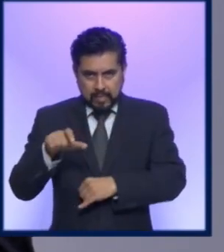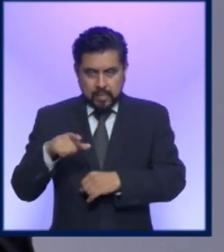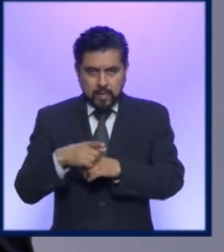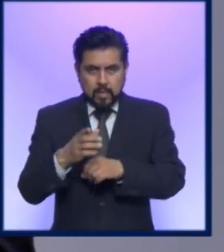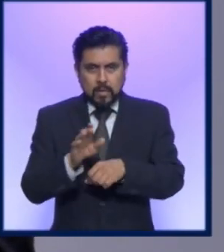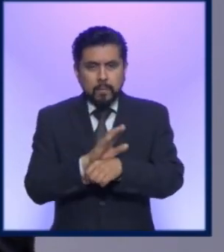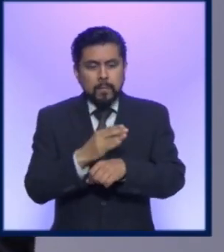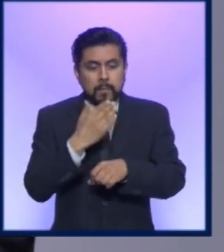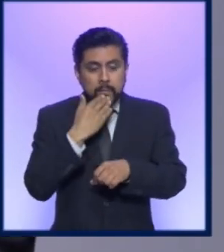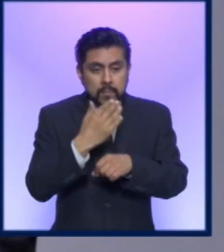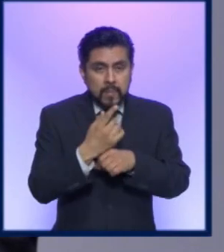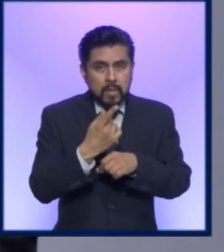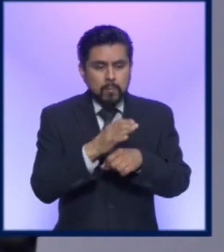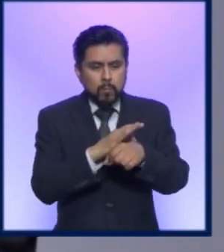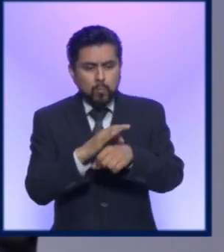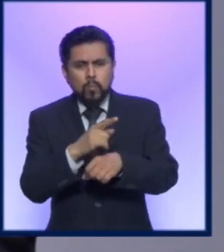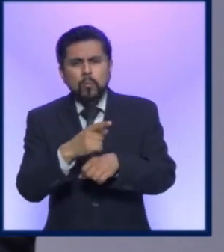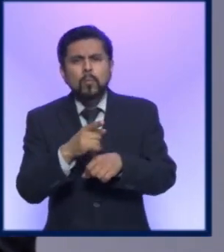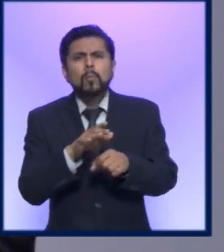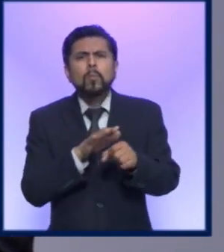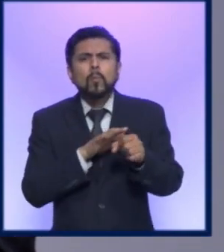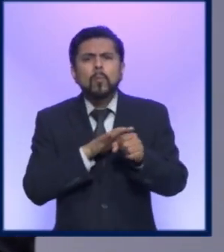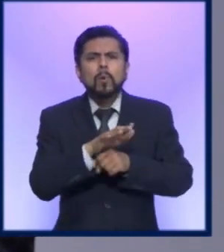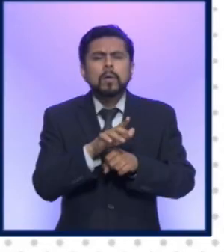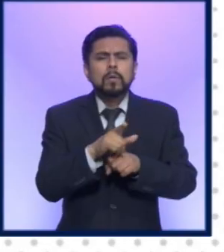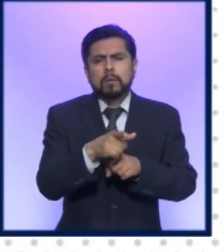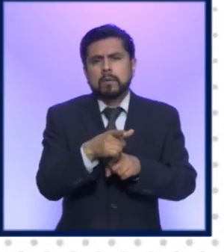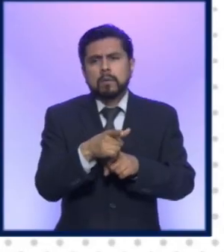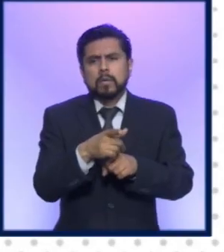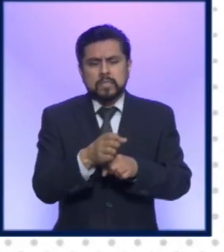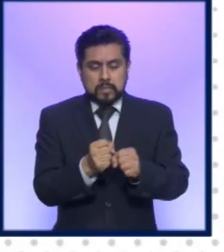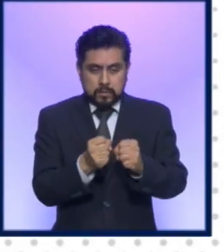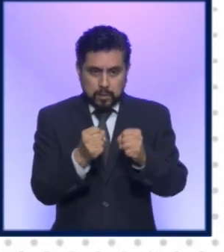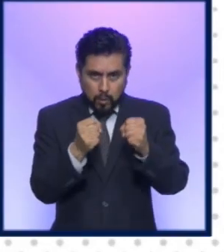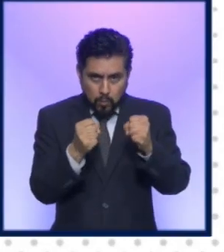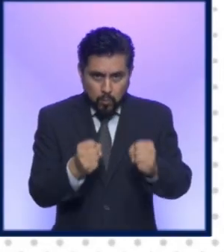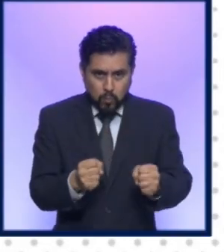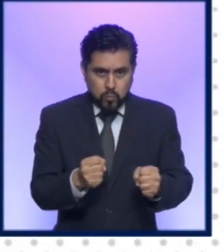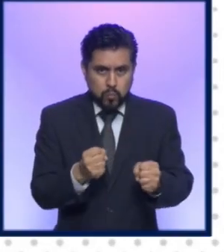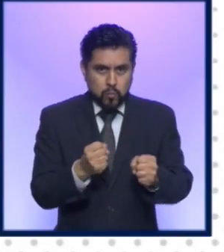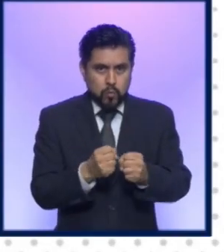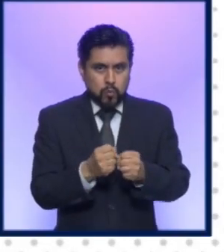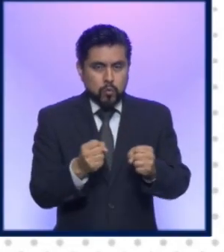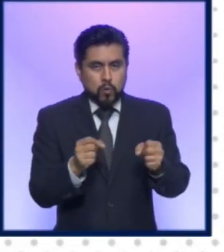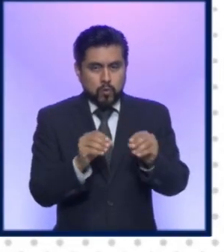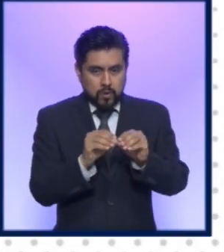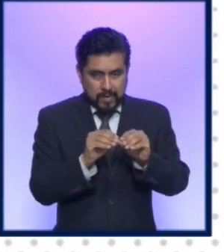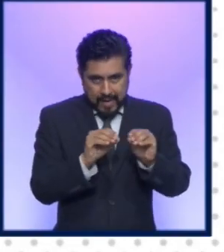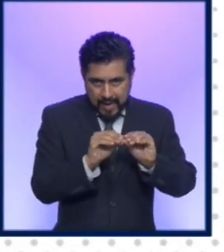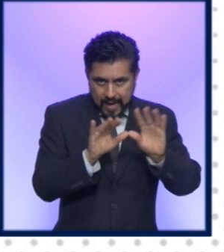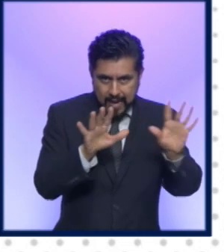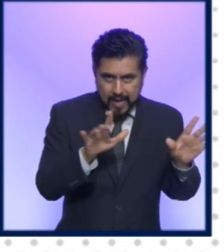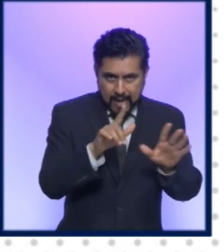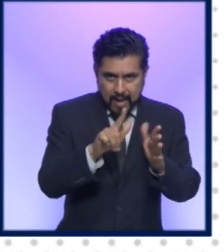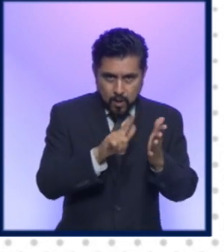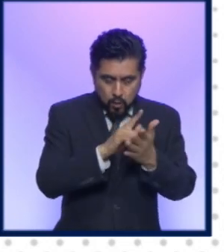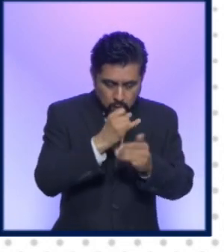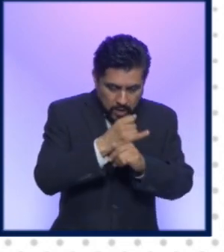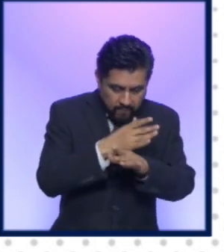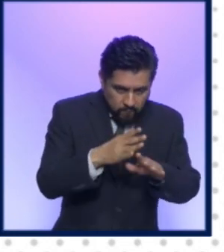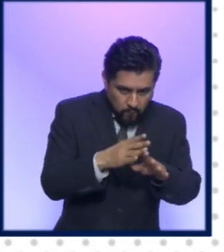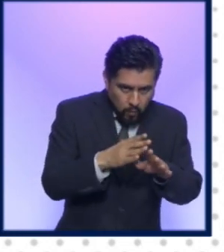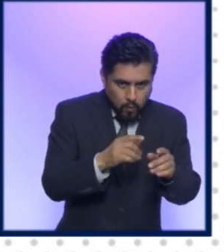jurídico protegido es la certeza y la transparencia en la rendición de cuentas esto es